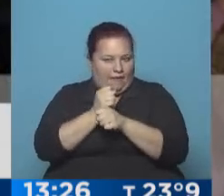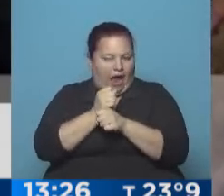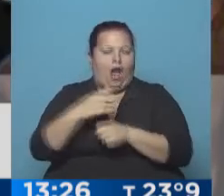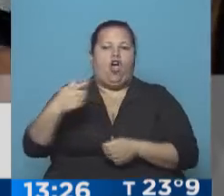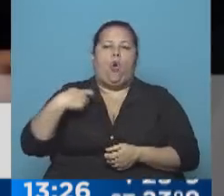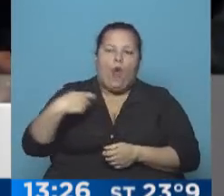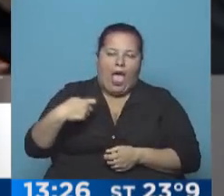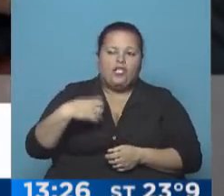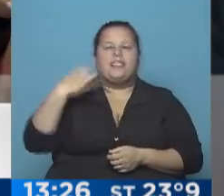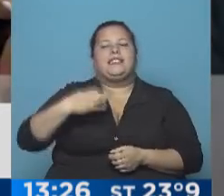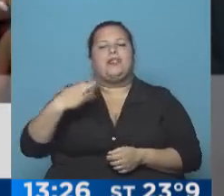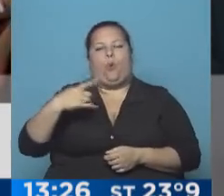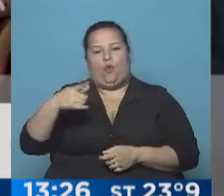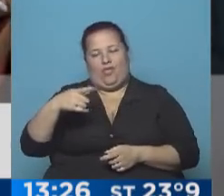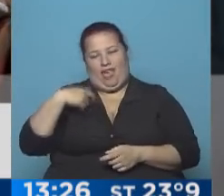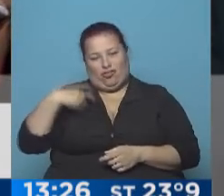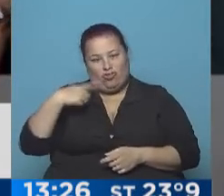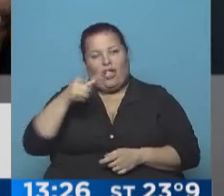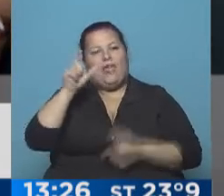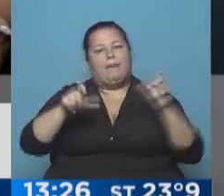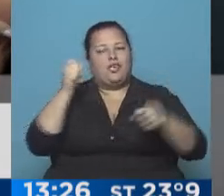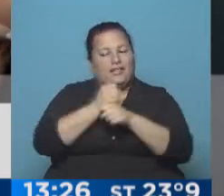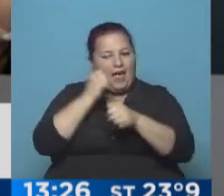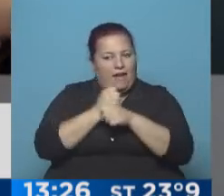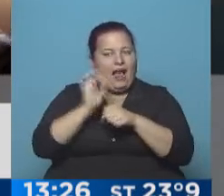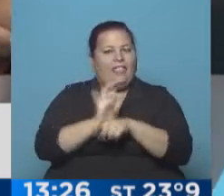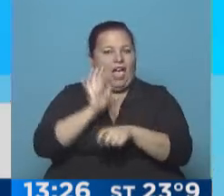previsionales y de seguridad social de los trabajadores de la actuación.